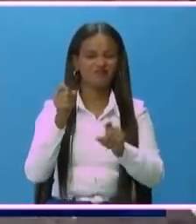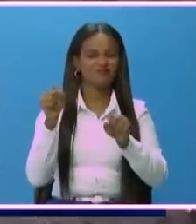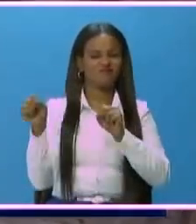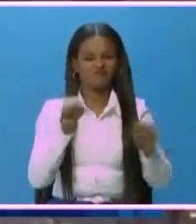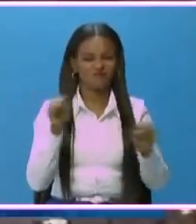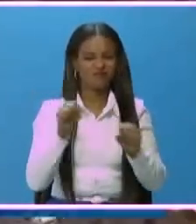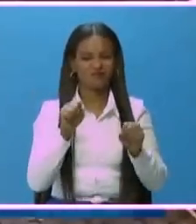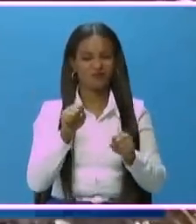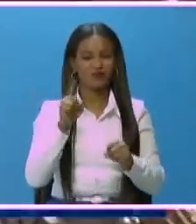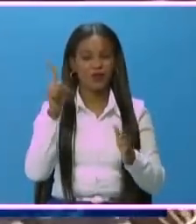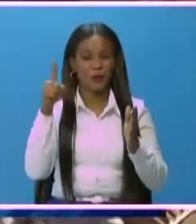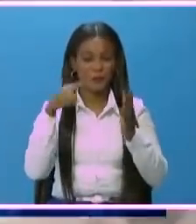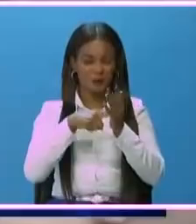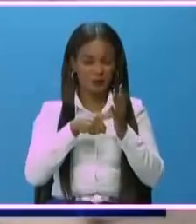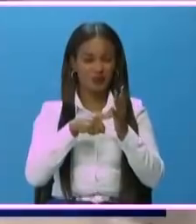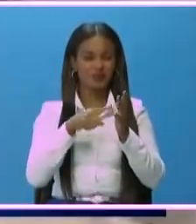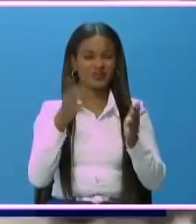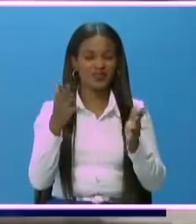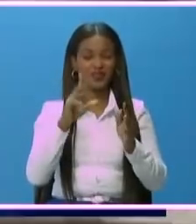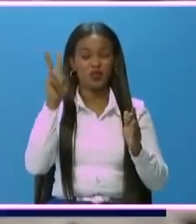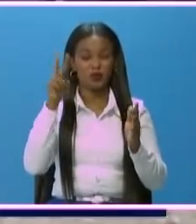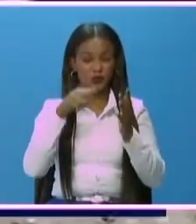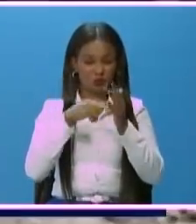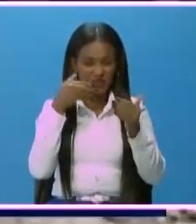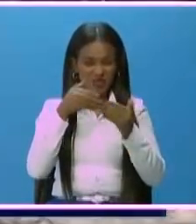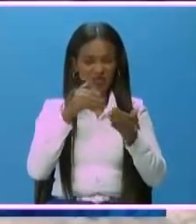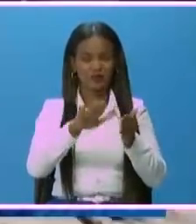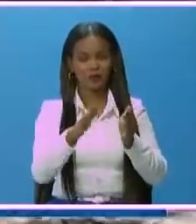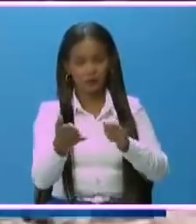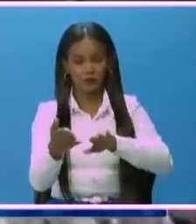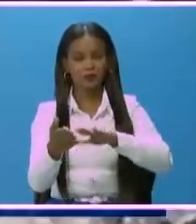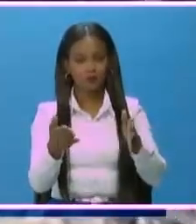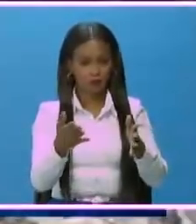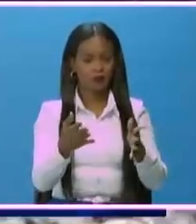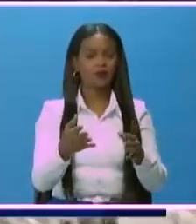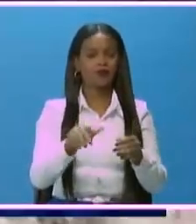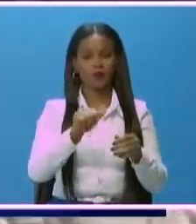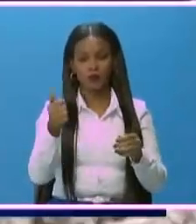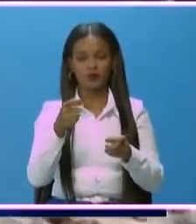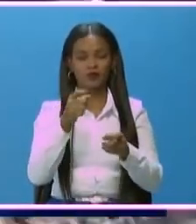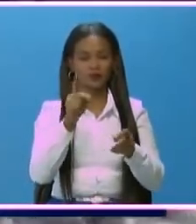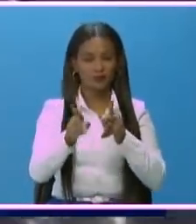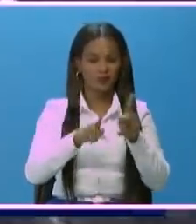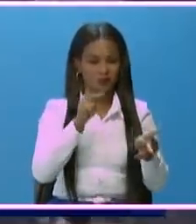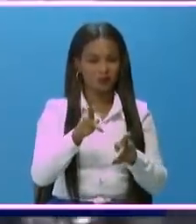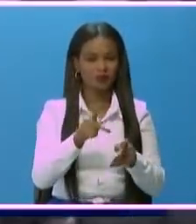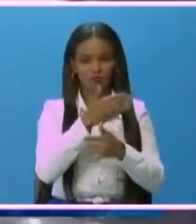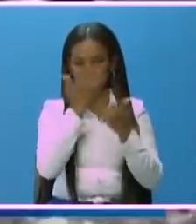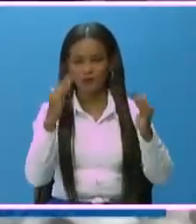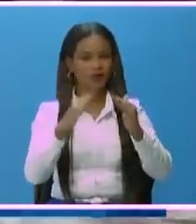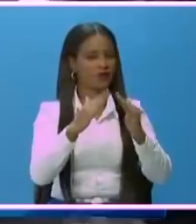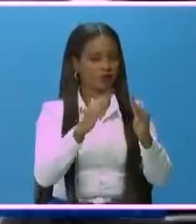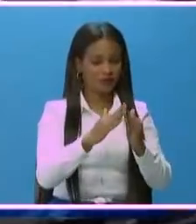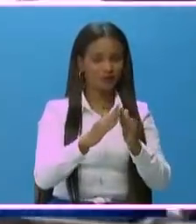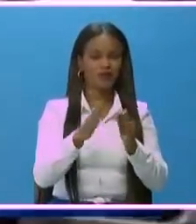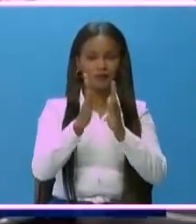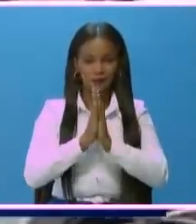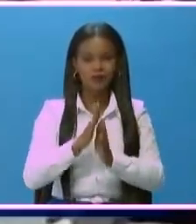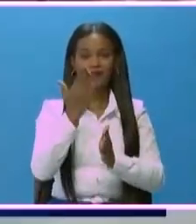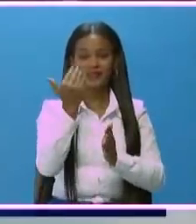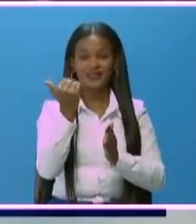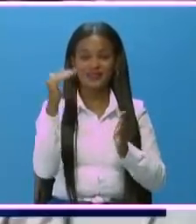dejó al menos casi 2.000 muertos y miles de damnificados, y solicitó 15 millones de dólares